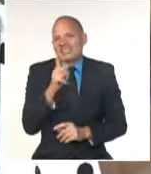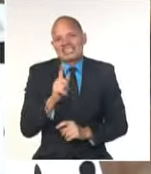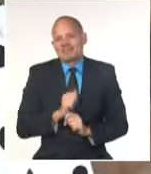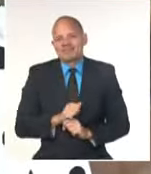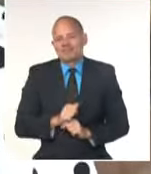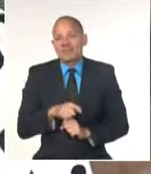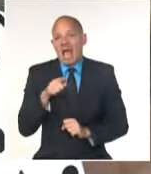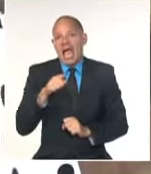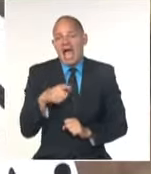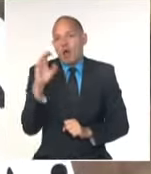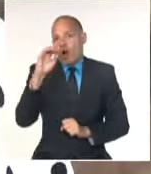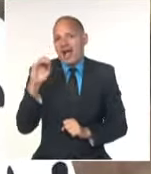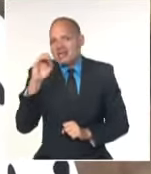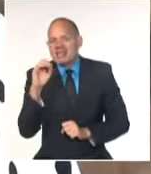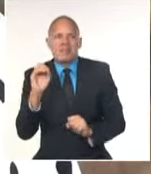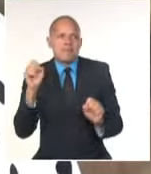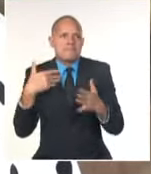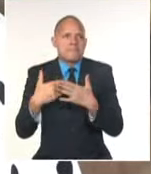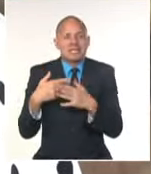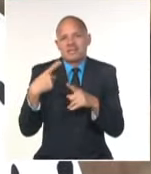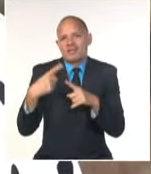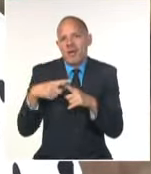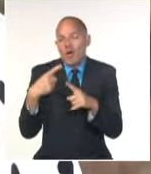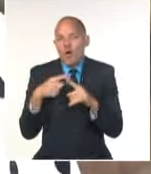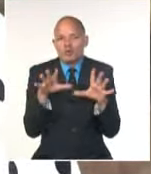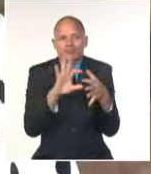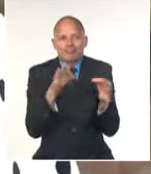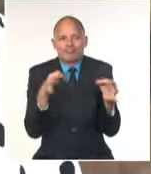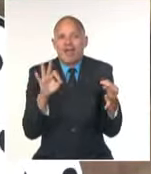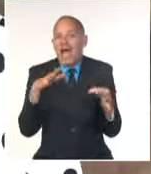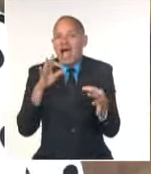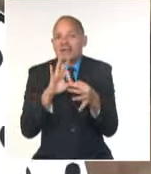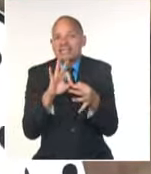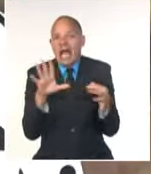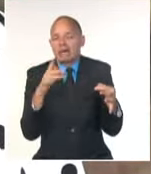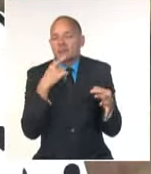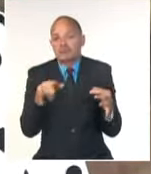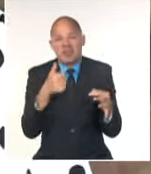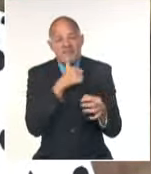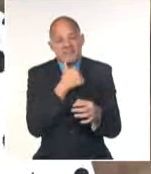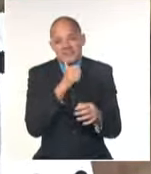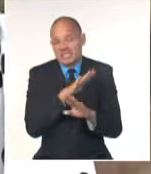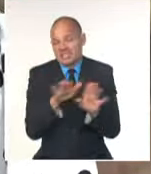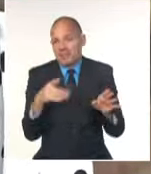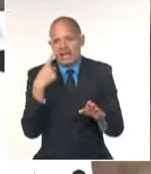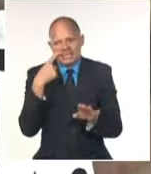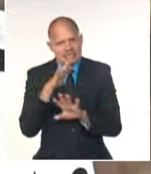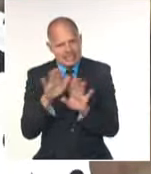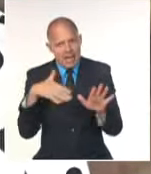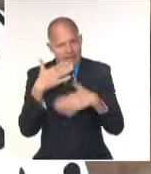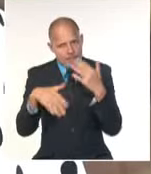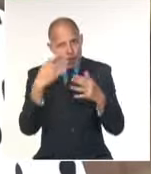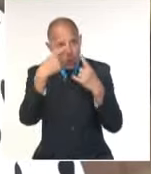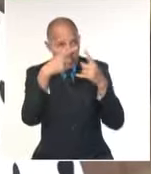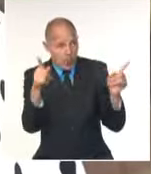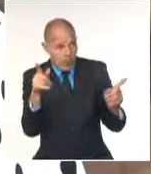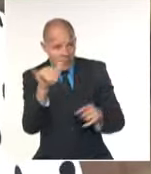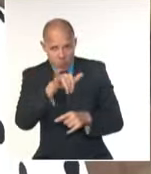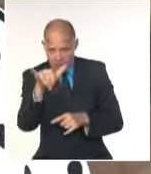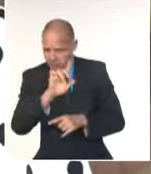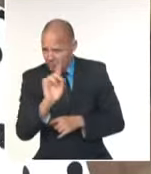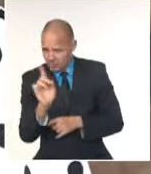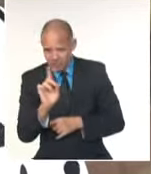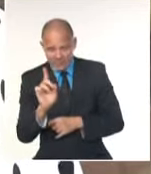muchas instituciones, muchas organizaciones, y nos hemos dado cuenta que en algunos lugares puntuales, porque la situación no es la misma en todo el país, hay